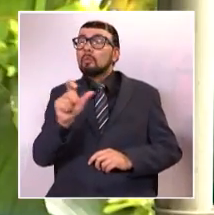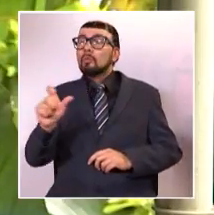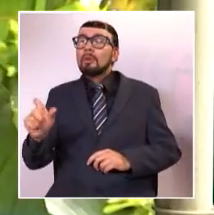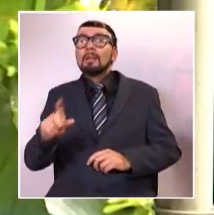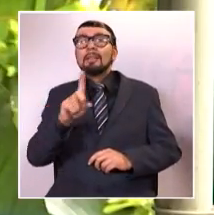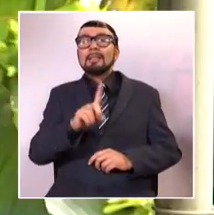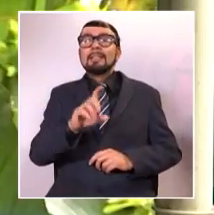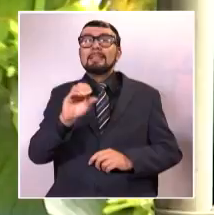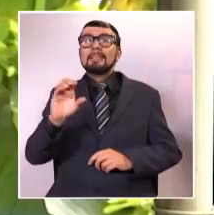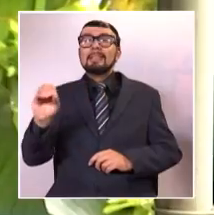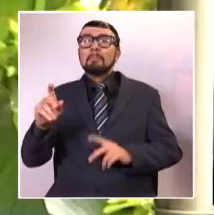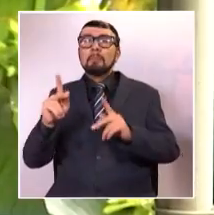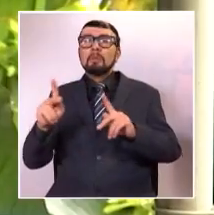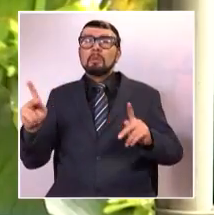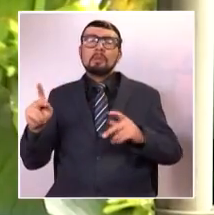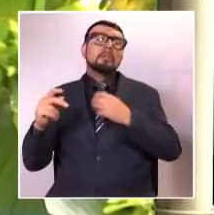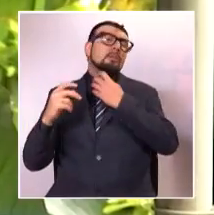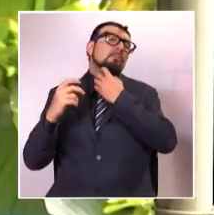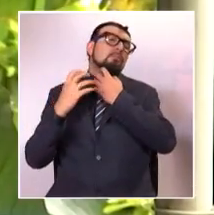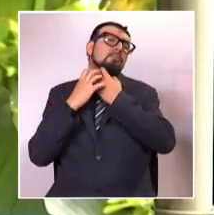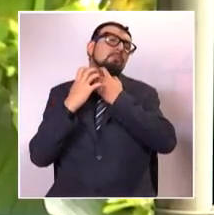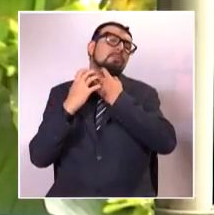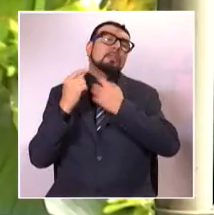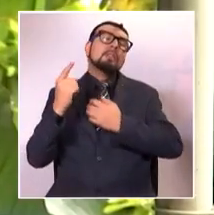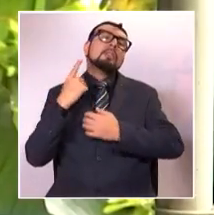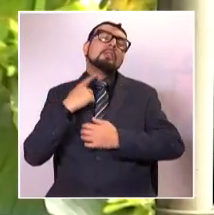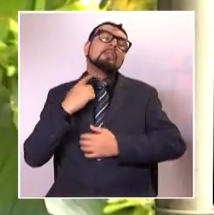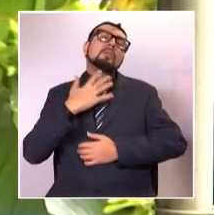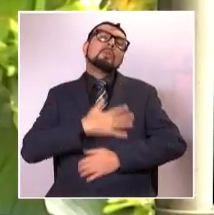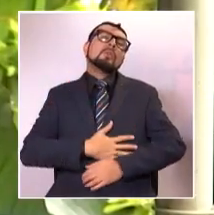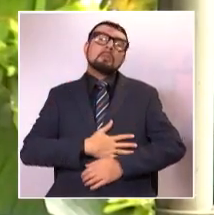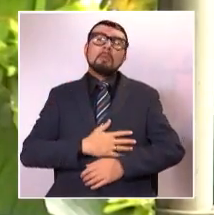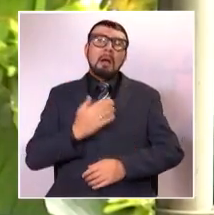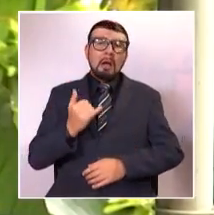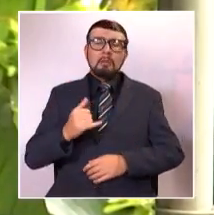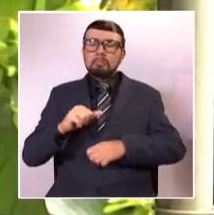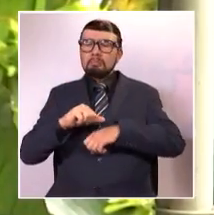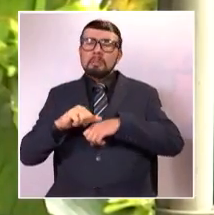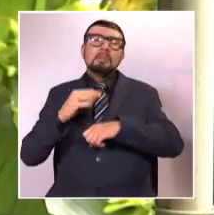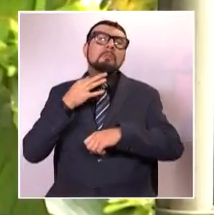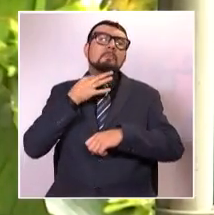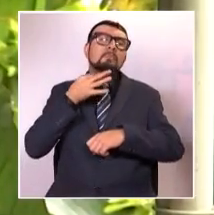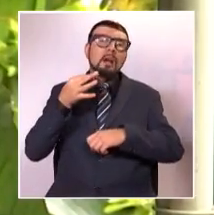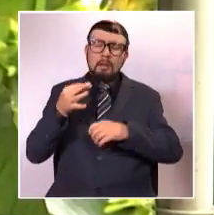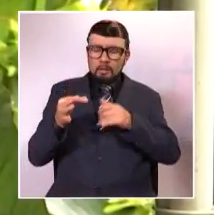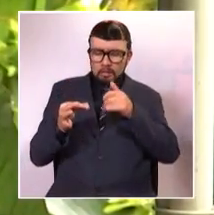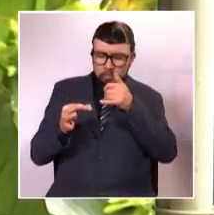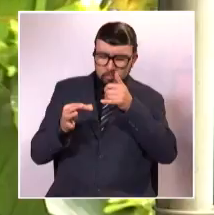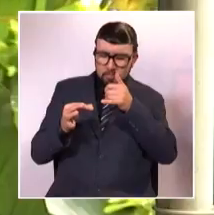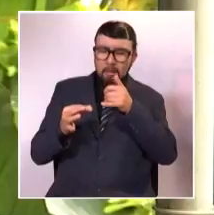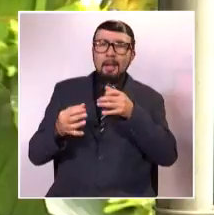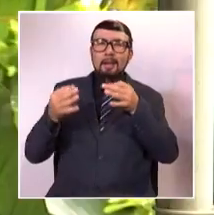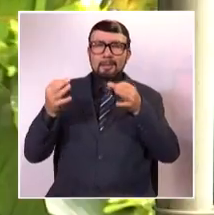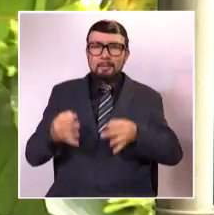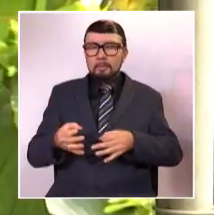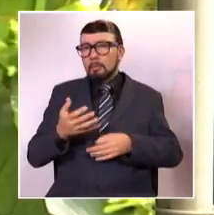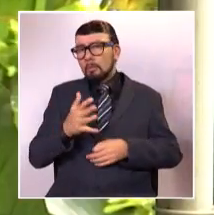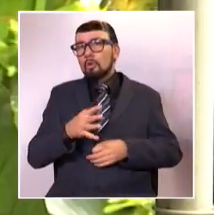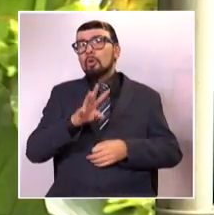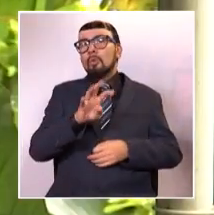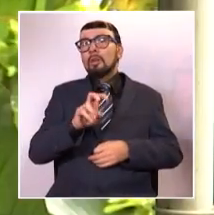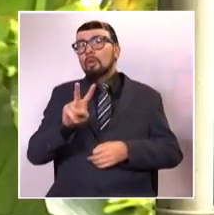nódulos de tiroides, la citología aspirativa dirigida por ecografía da el diagnóstico entre 92